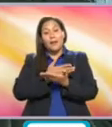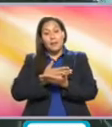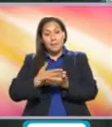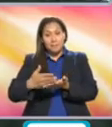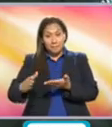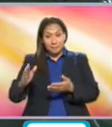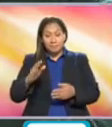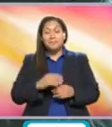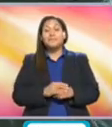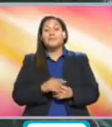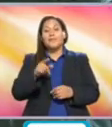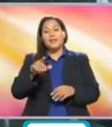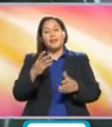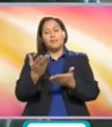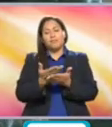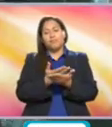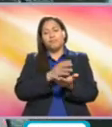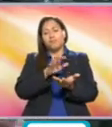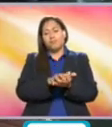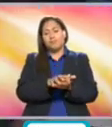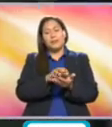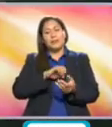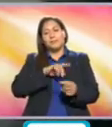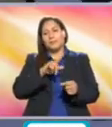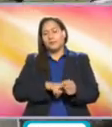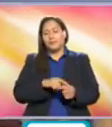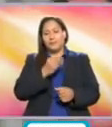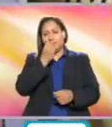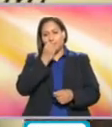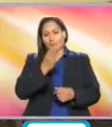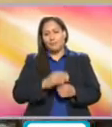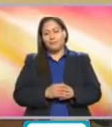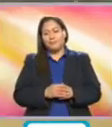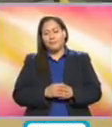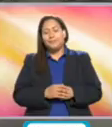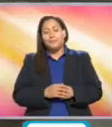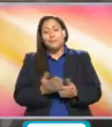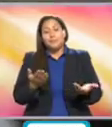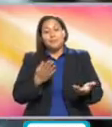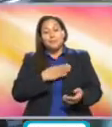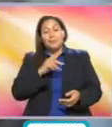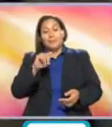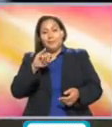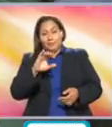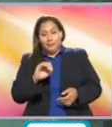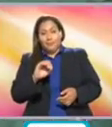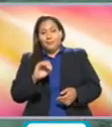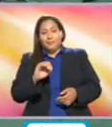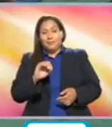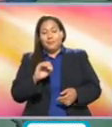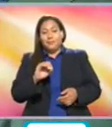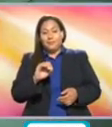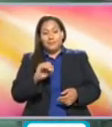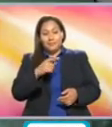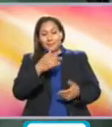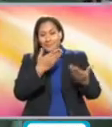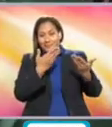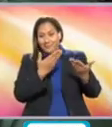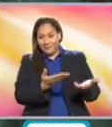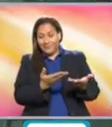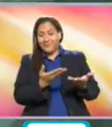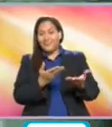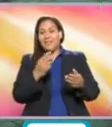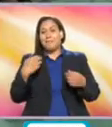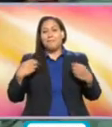eso hace unas tortas especiales? Y bueno, tío Alberto, este es